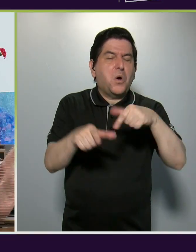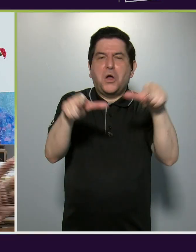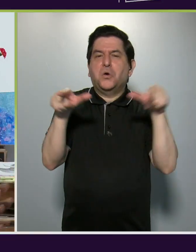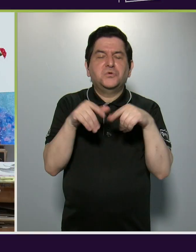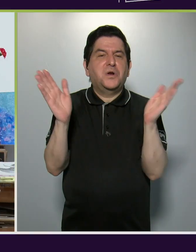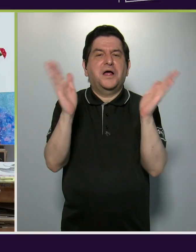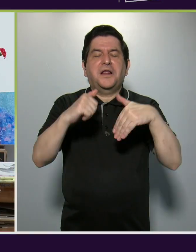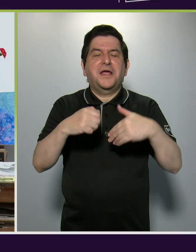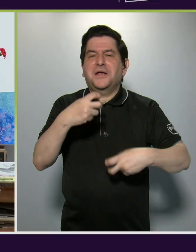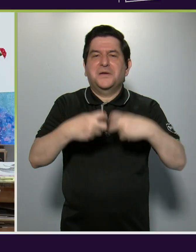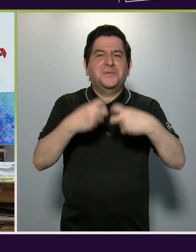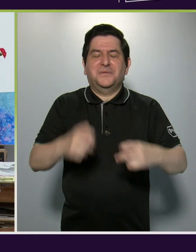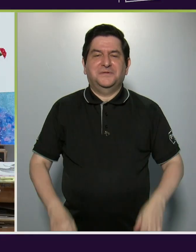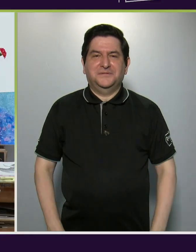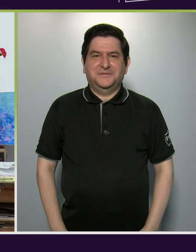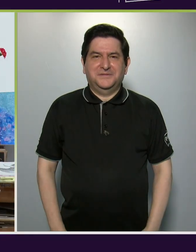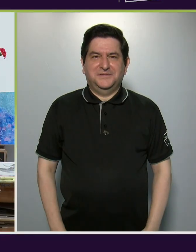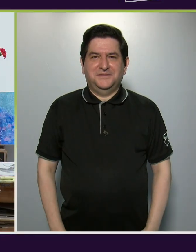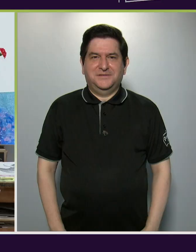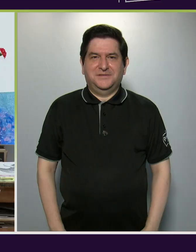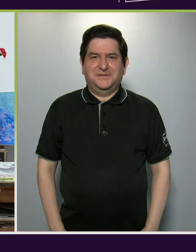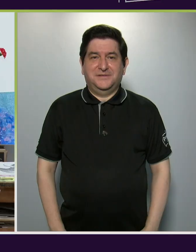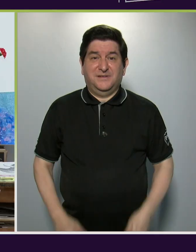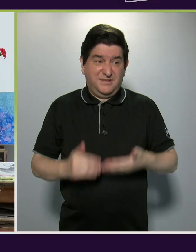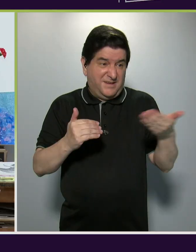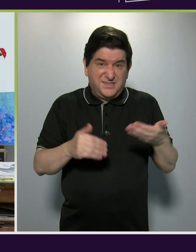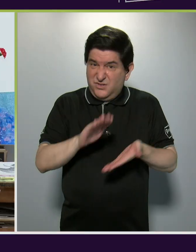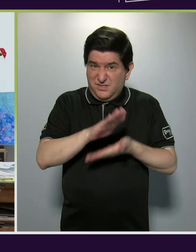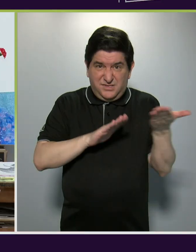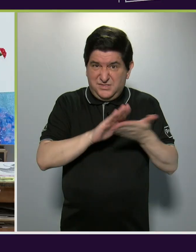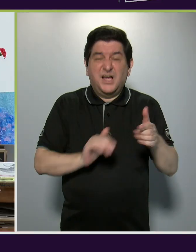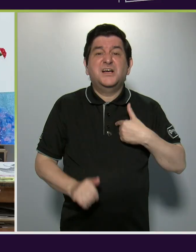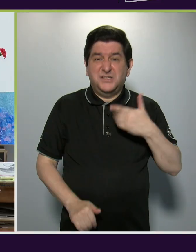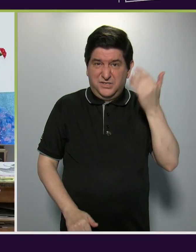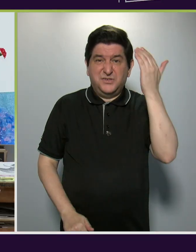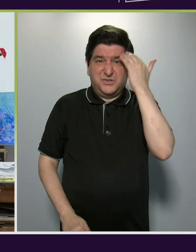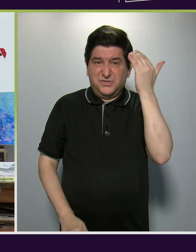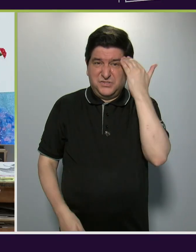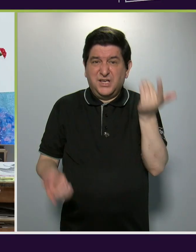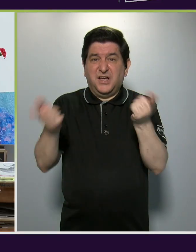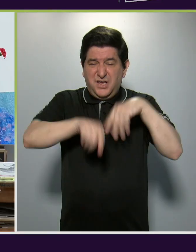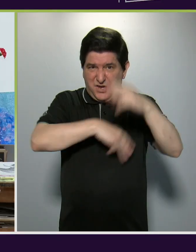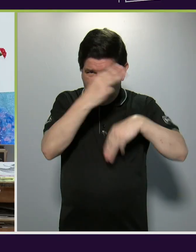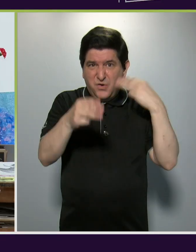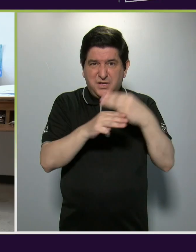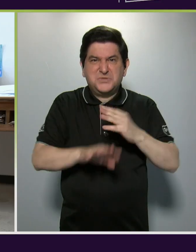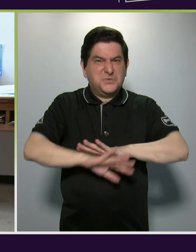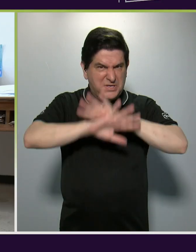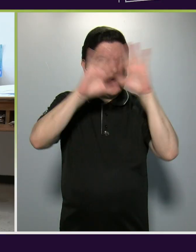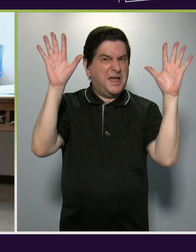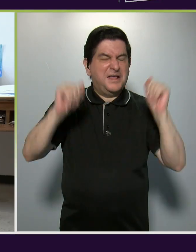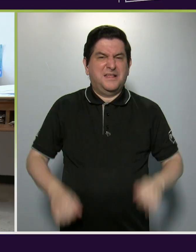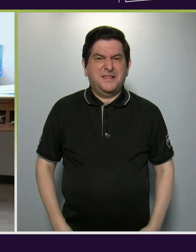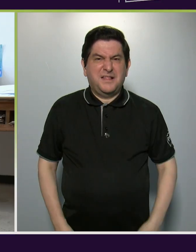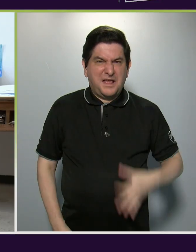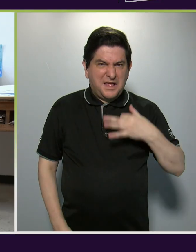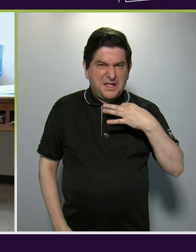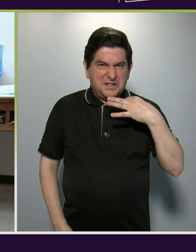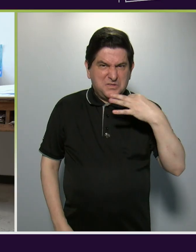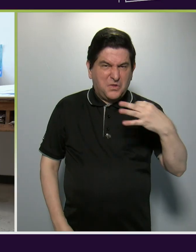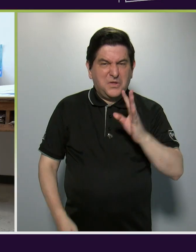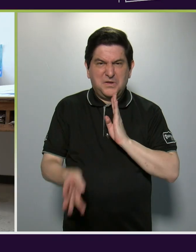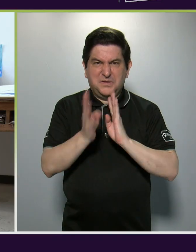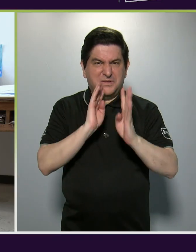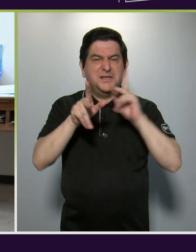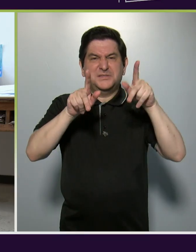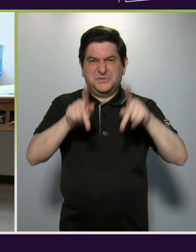esté. Digamos, no es evadir la cosa. Yo sé lo que pasa en el mundo, bastante claro. Todos los días aquí converso con